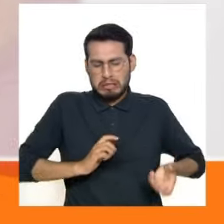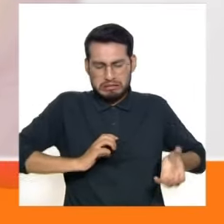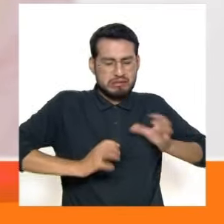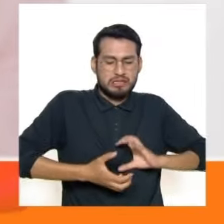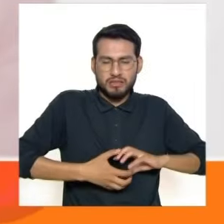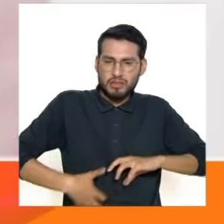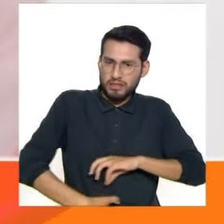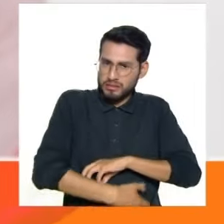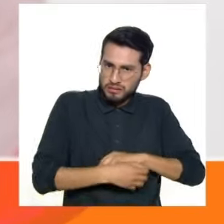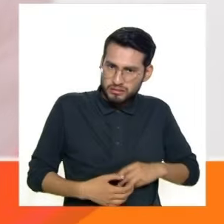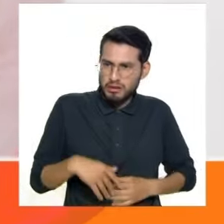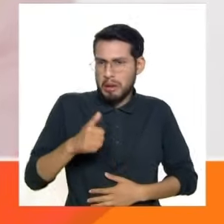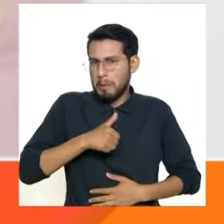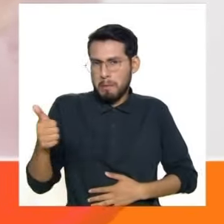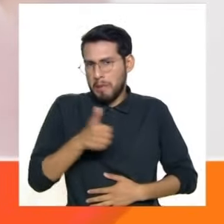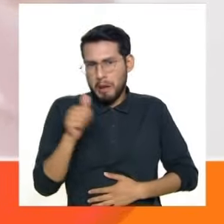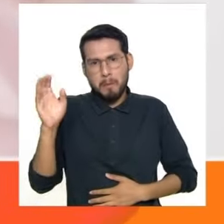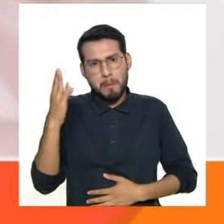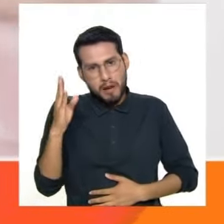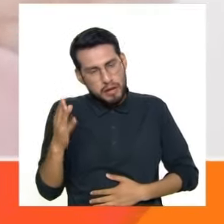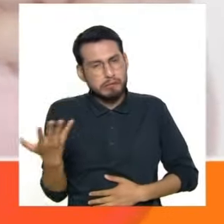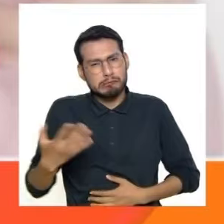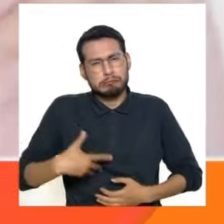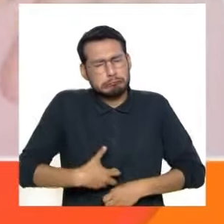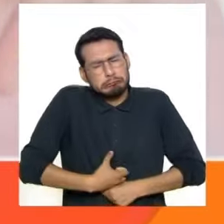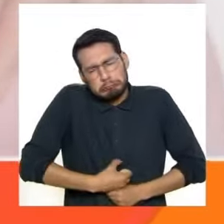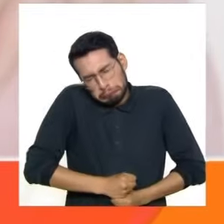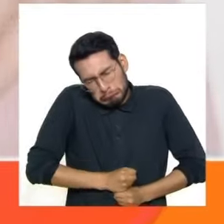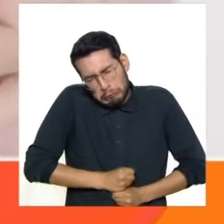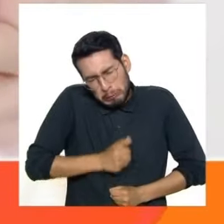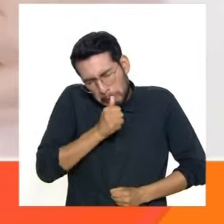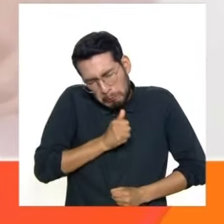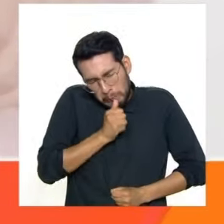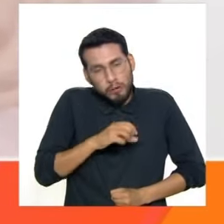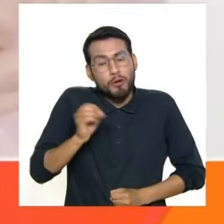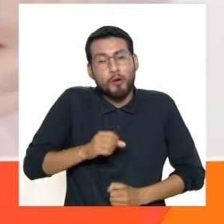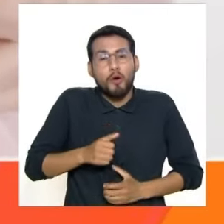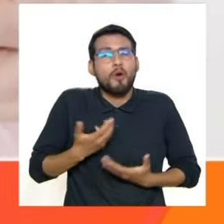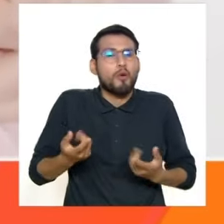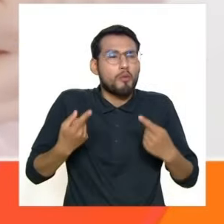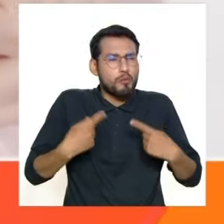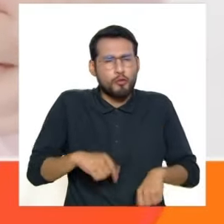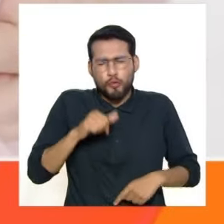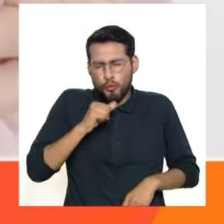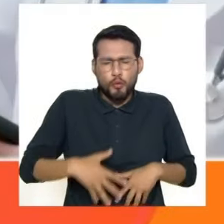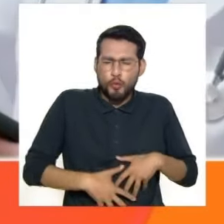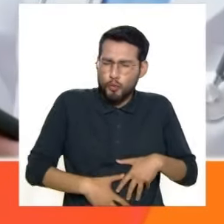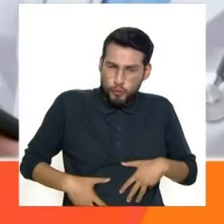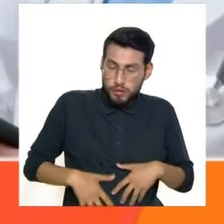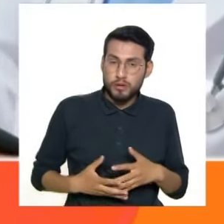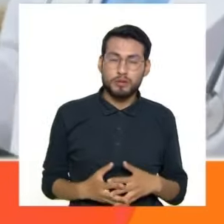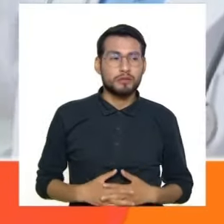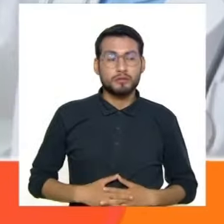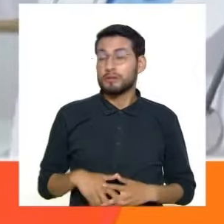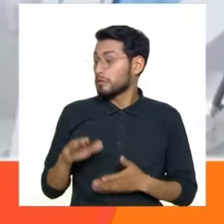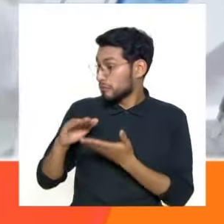en su hábito normal de ir al baño puede ser este estreñimiento o incrementar su estreñimiento o dolor abdominal y